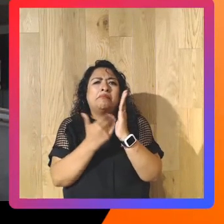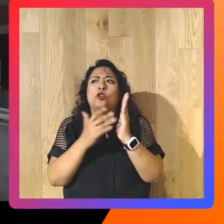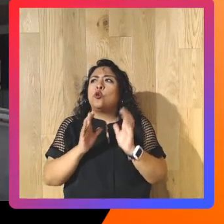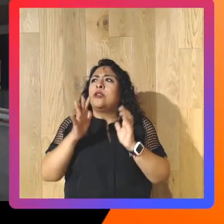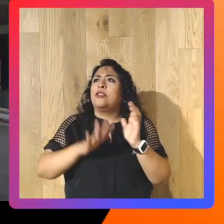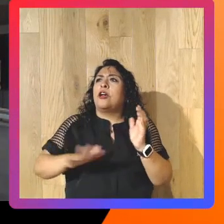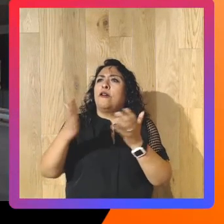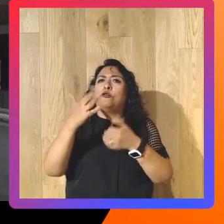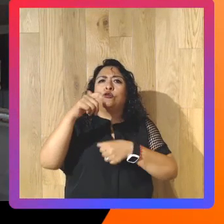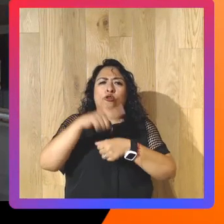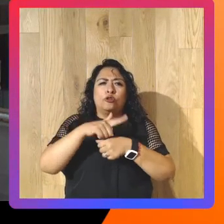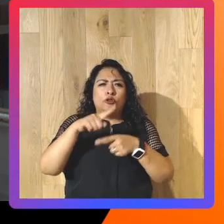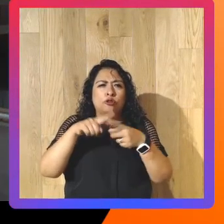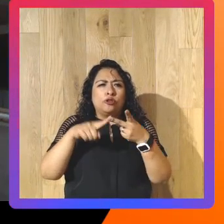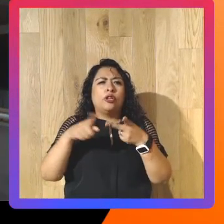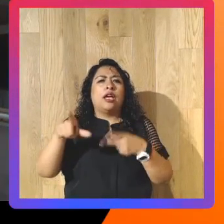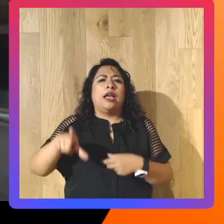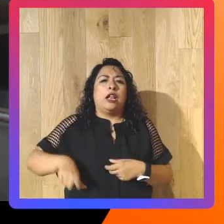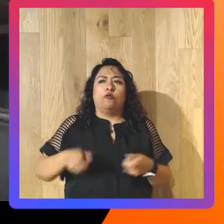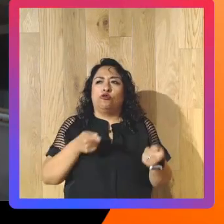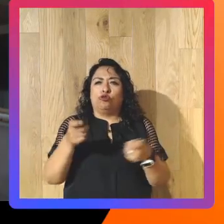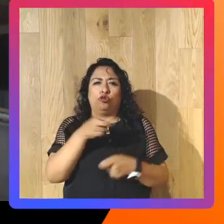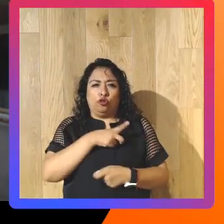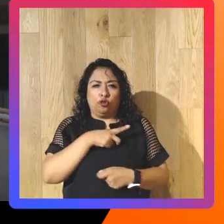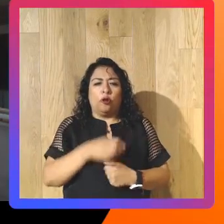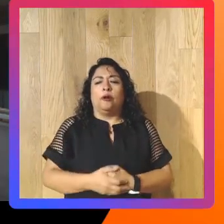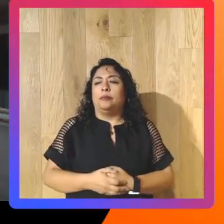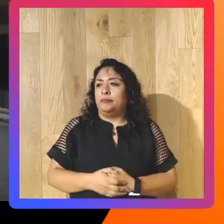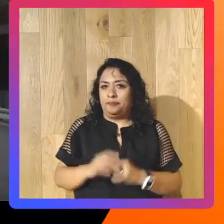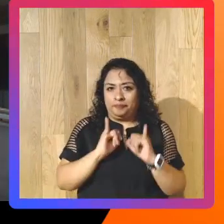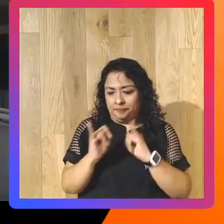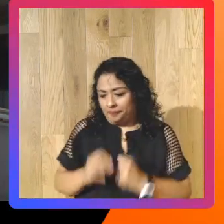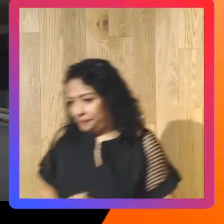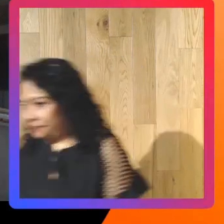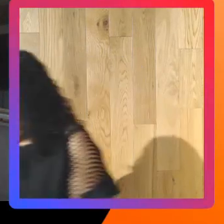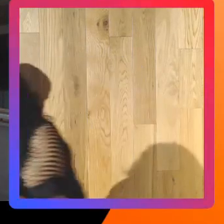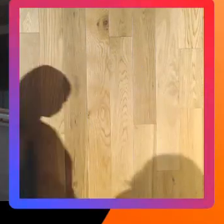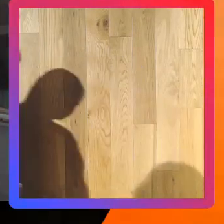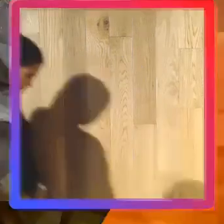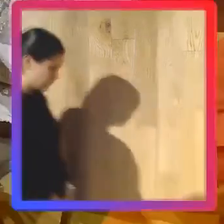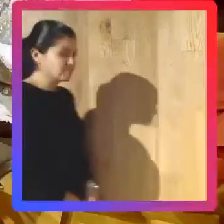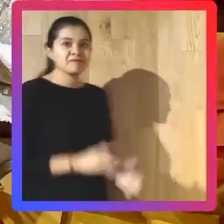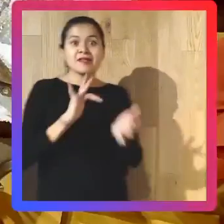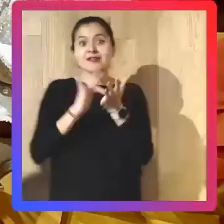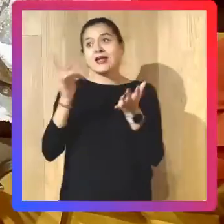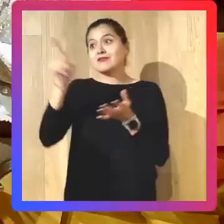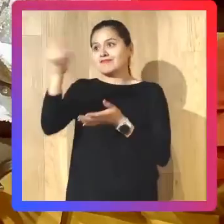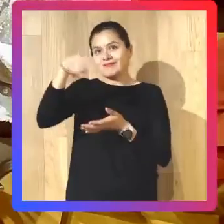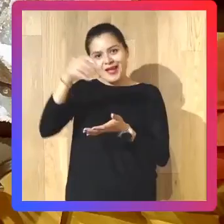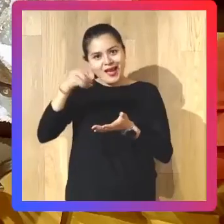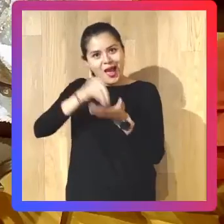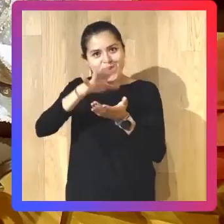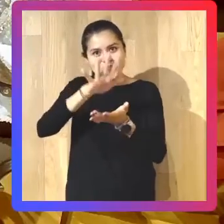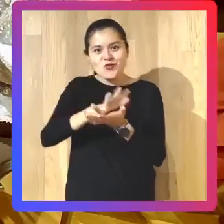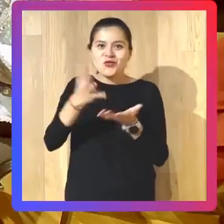ambientales, sociales y de gobernanza. Muchas gracias, Ricardo. Pues apúntense, es